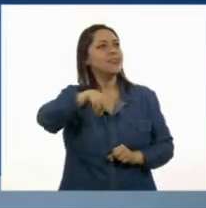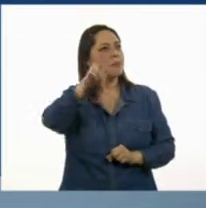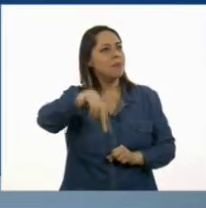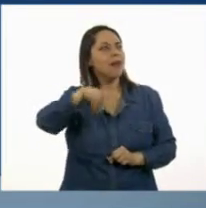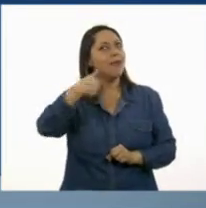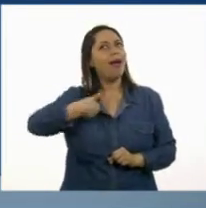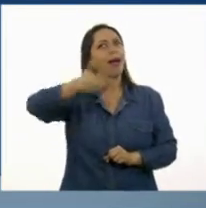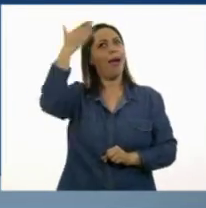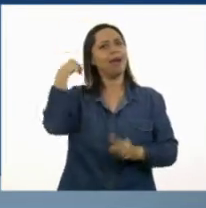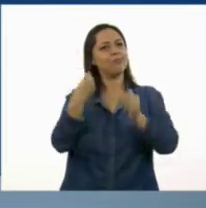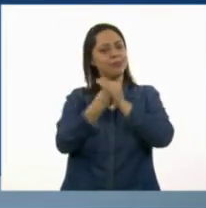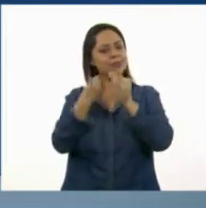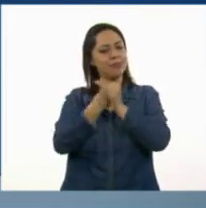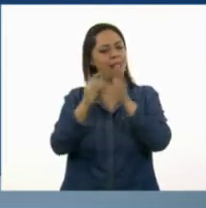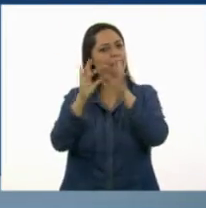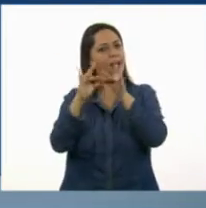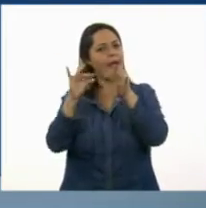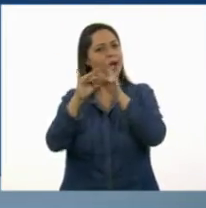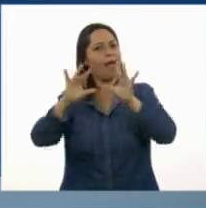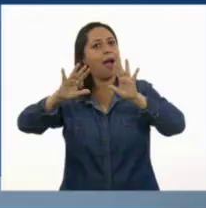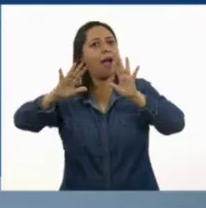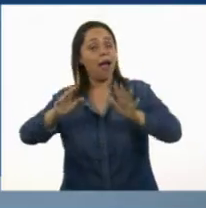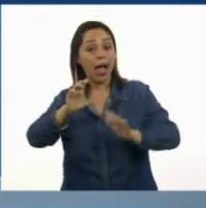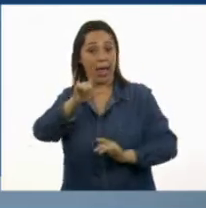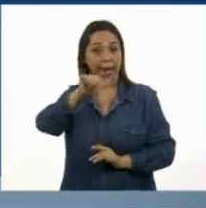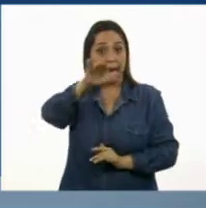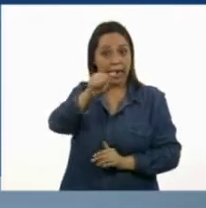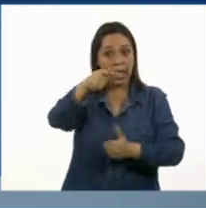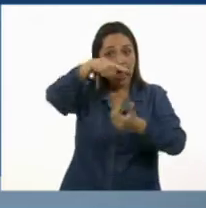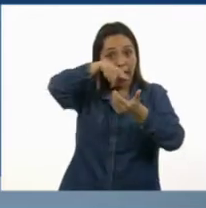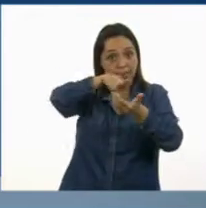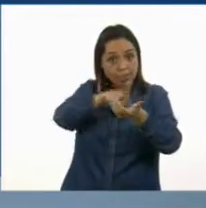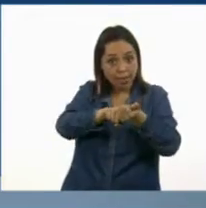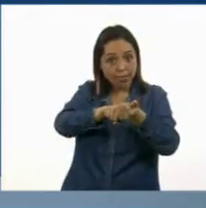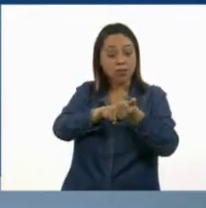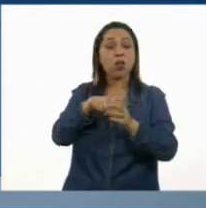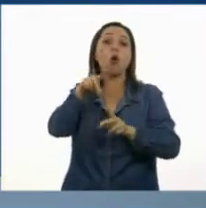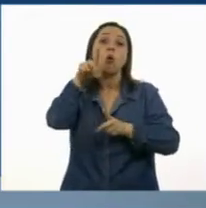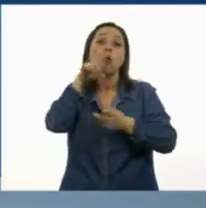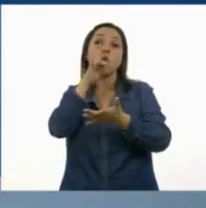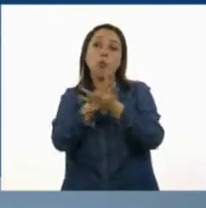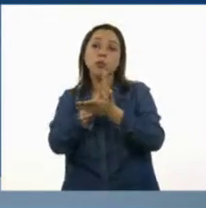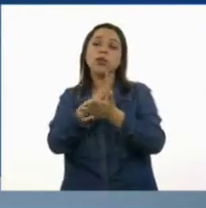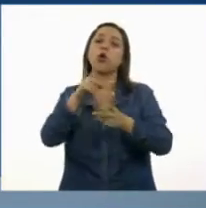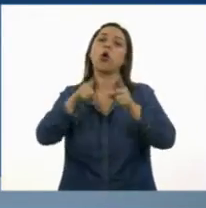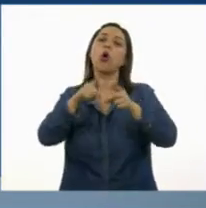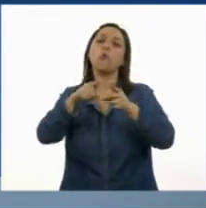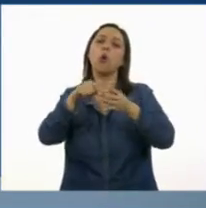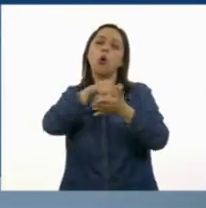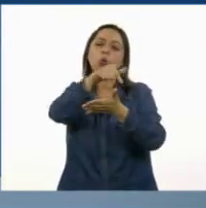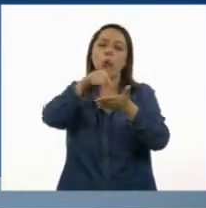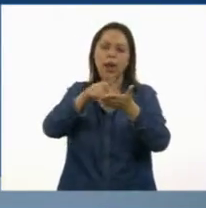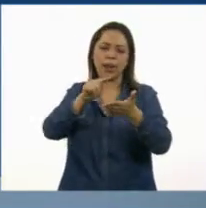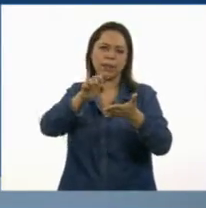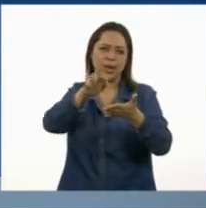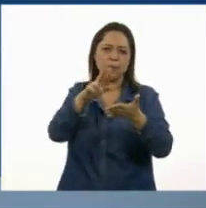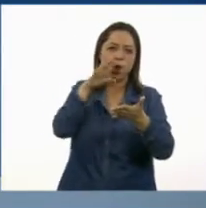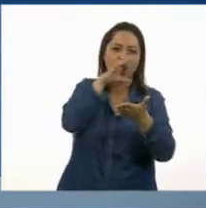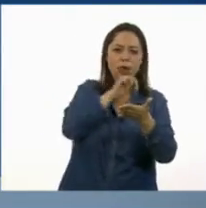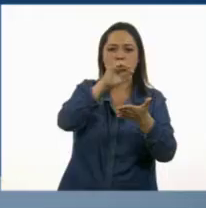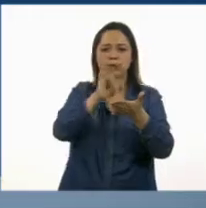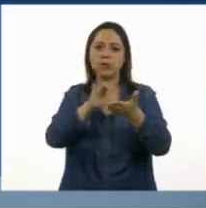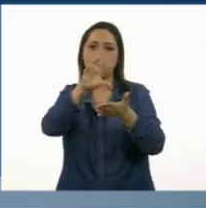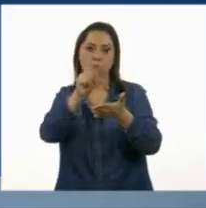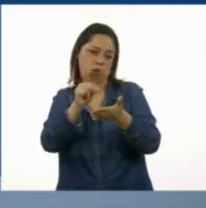clases anteriores, maestro, que el clima no solo depende de la zona térmica, sino de